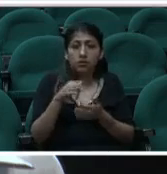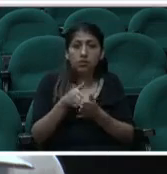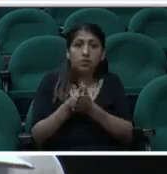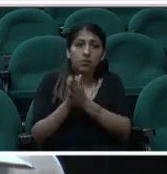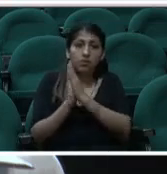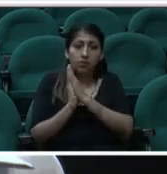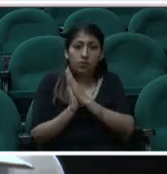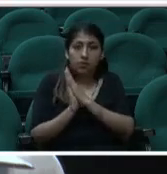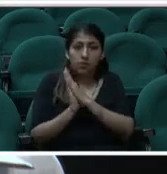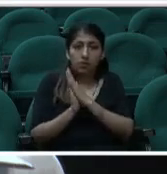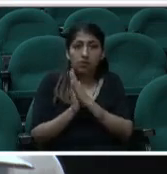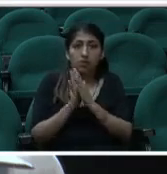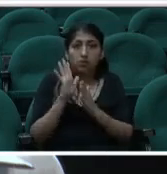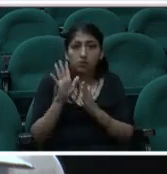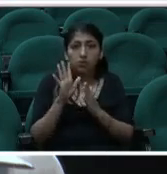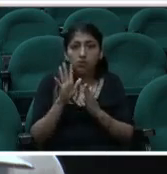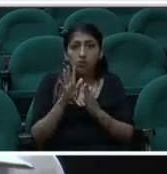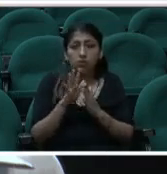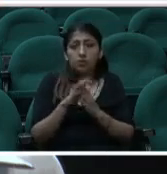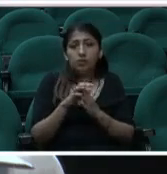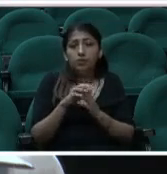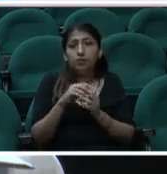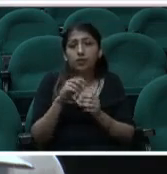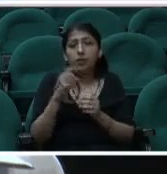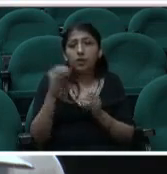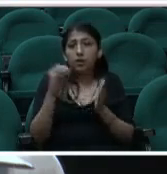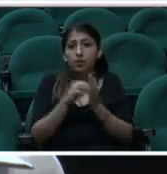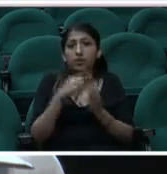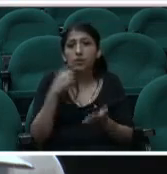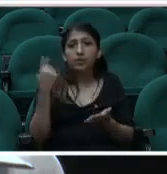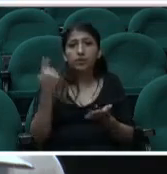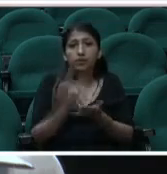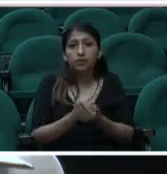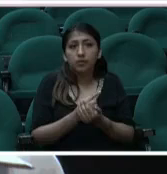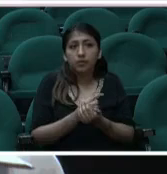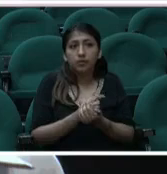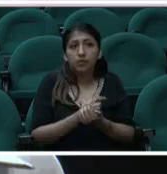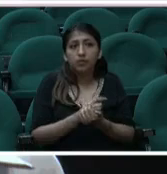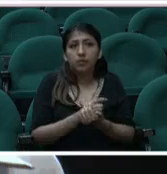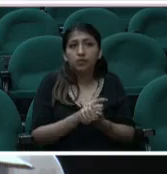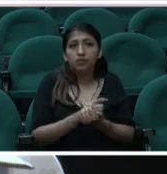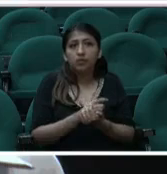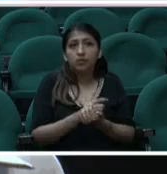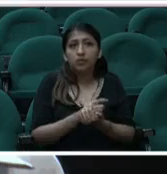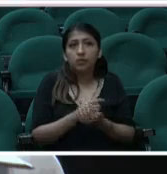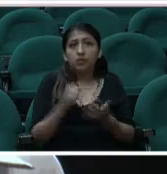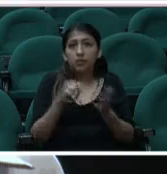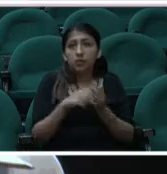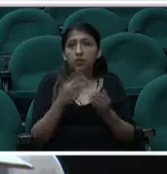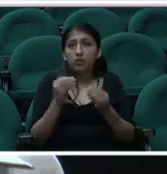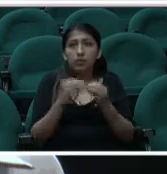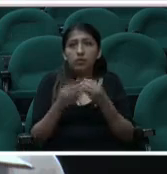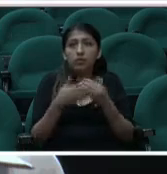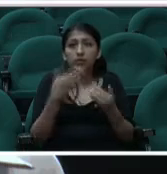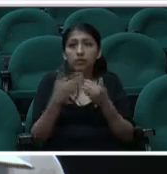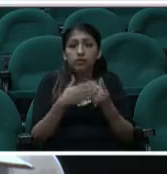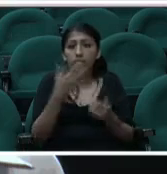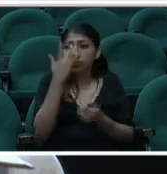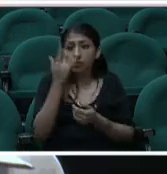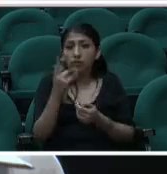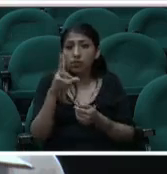que me imagino que será un exhorto se convierta en una realidad y si es así tan fácil porque